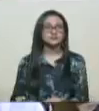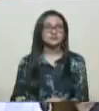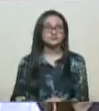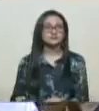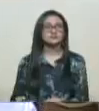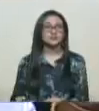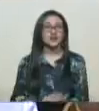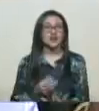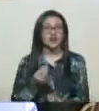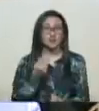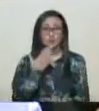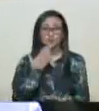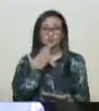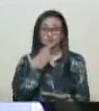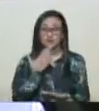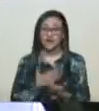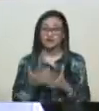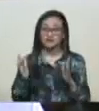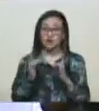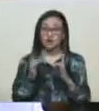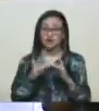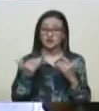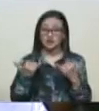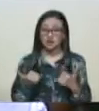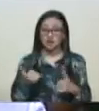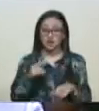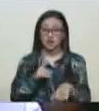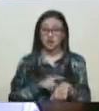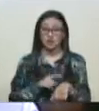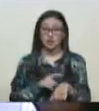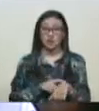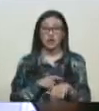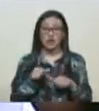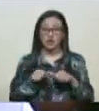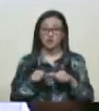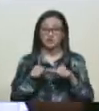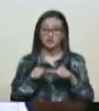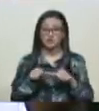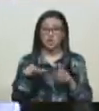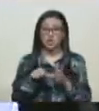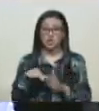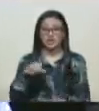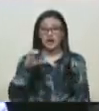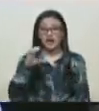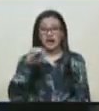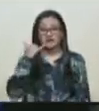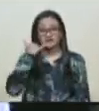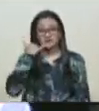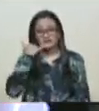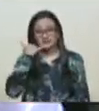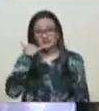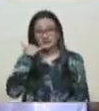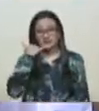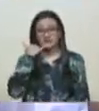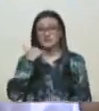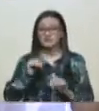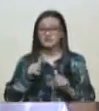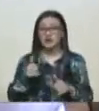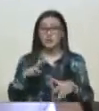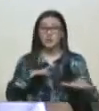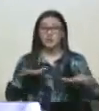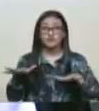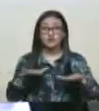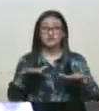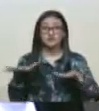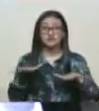Bien, muchísimas gracias por el contacto a esta hora, amigos de Venezolana de Televisión. Nosotros continuamos en la sede de la CANTV, punto inicio de esta gran